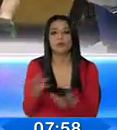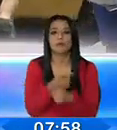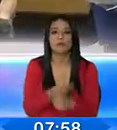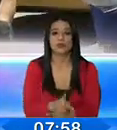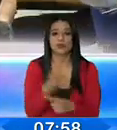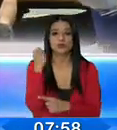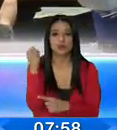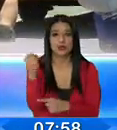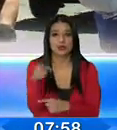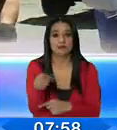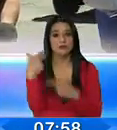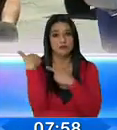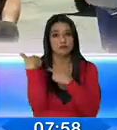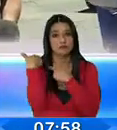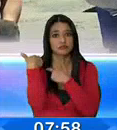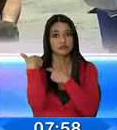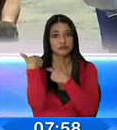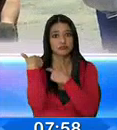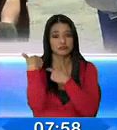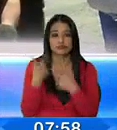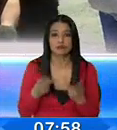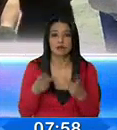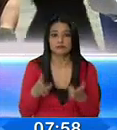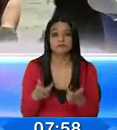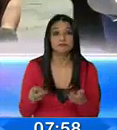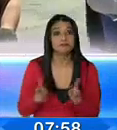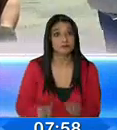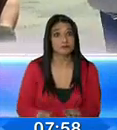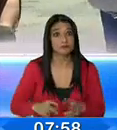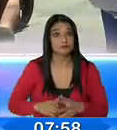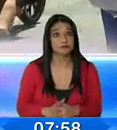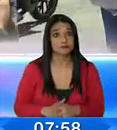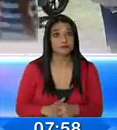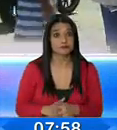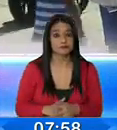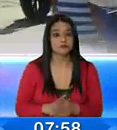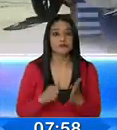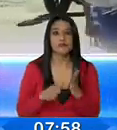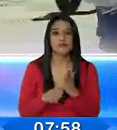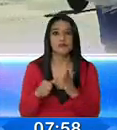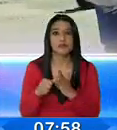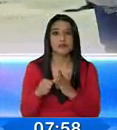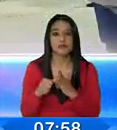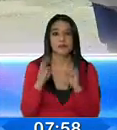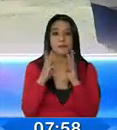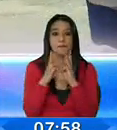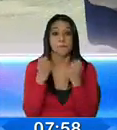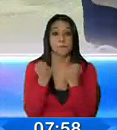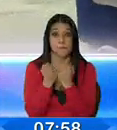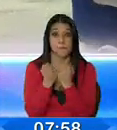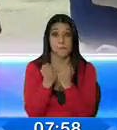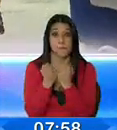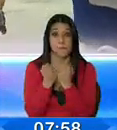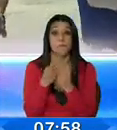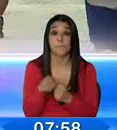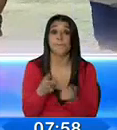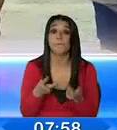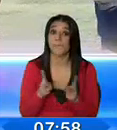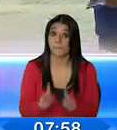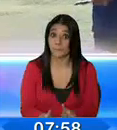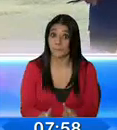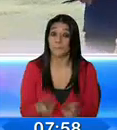Derechos. Ellos son los competentes y también, asimismo, al Ministerio de Inclusión Económica y Social. Ellos son los que